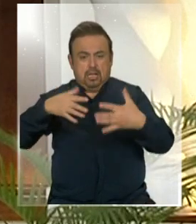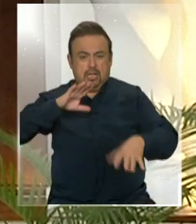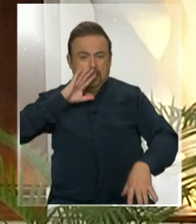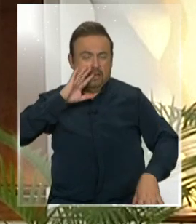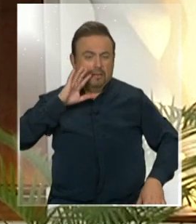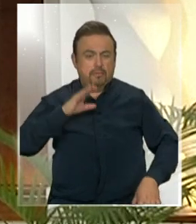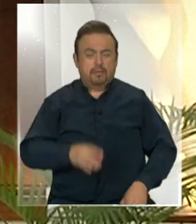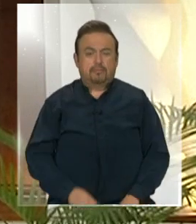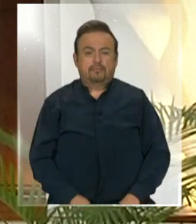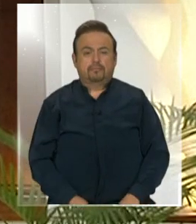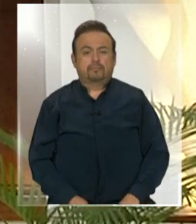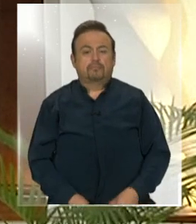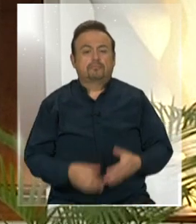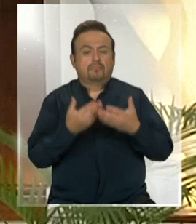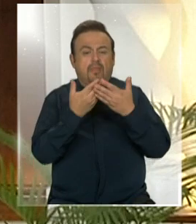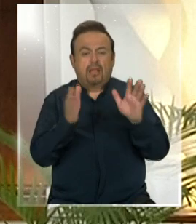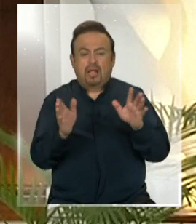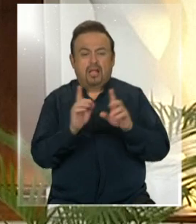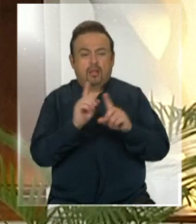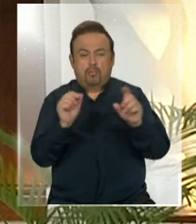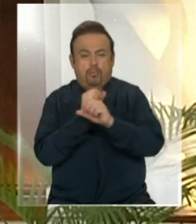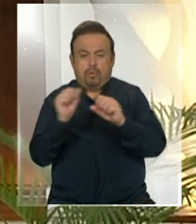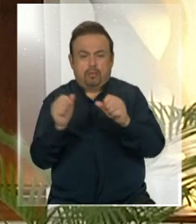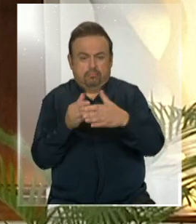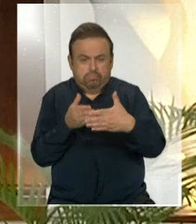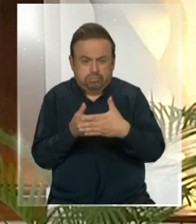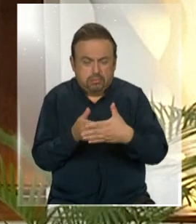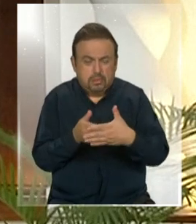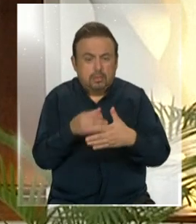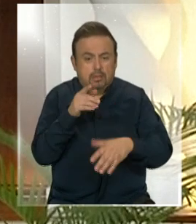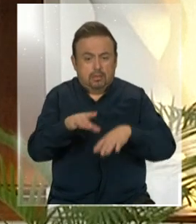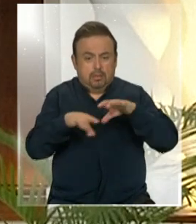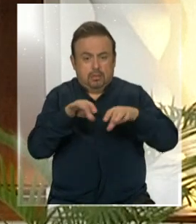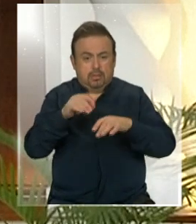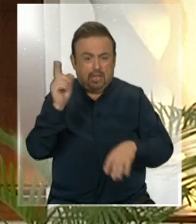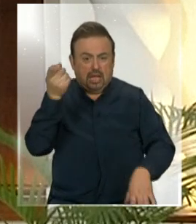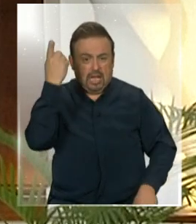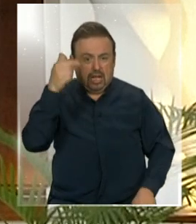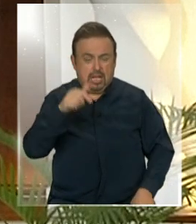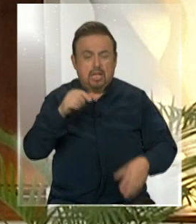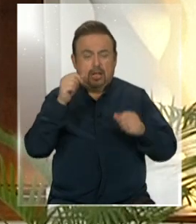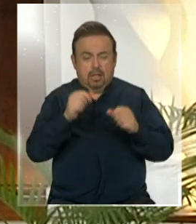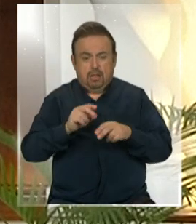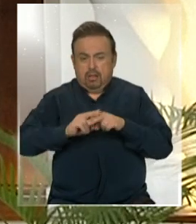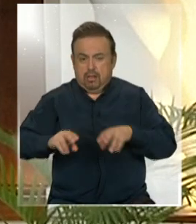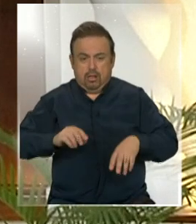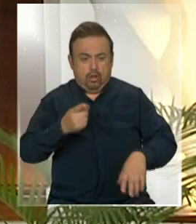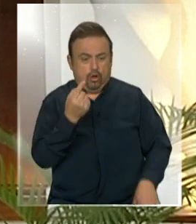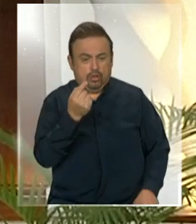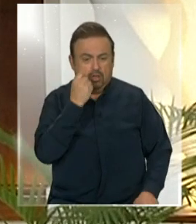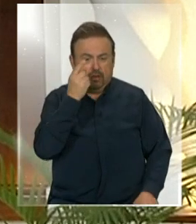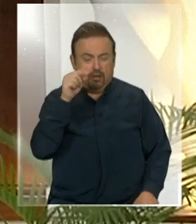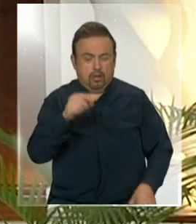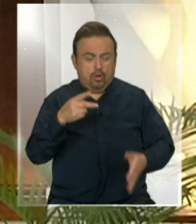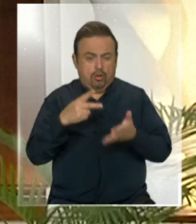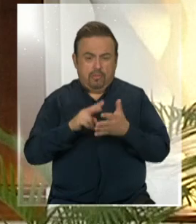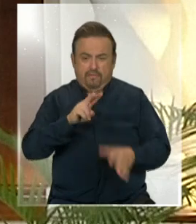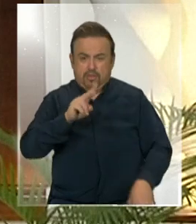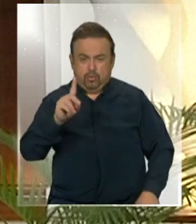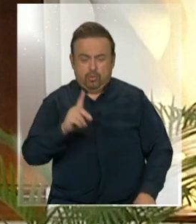limpias. Nada ni nadie puede impedir que las elecciones generales se realicen el 11 de abril del año